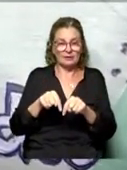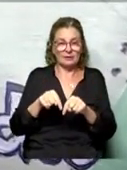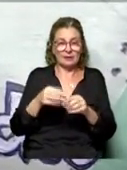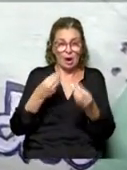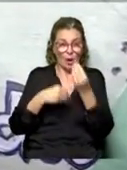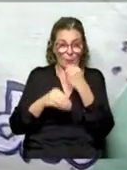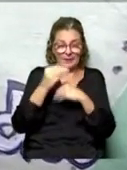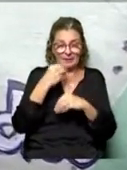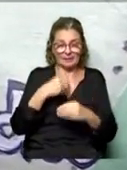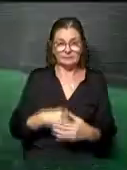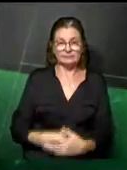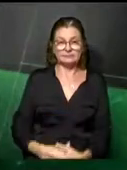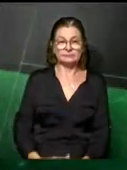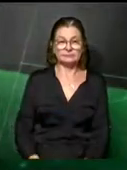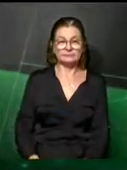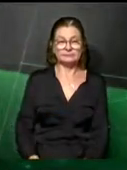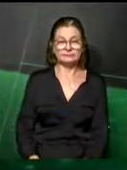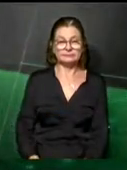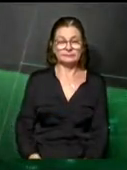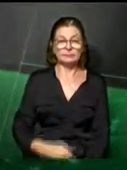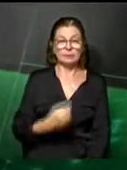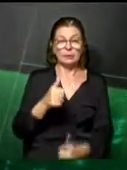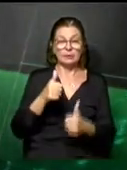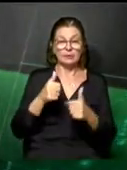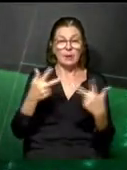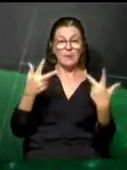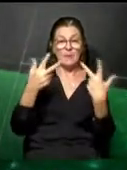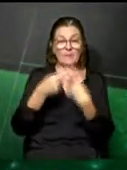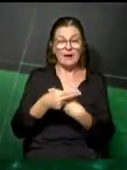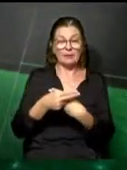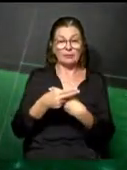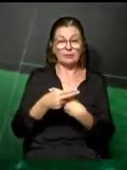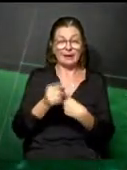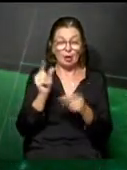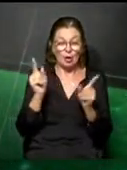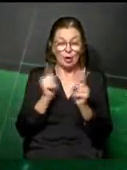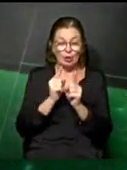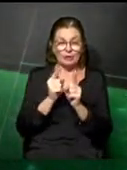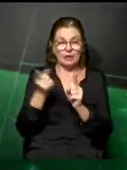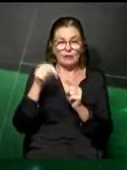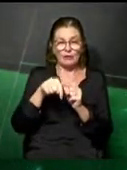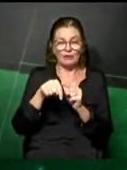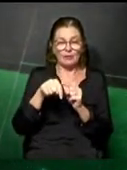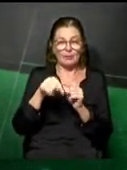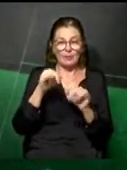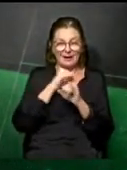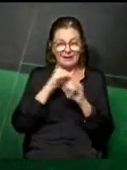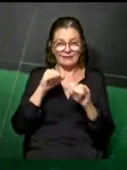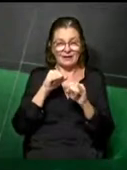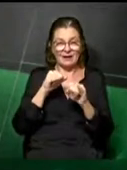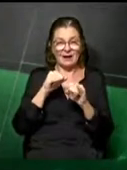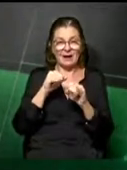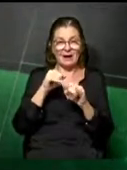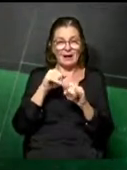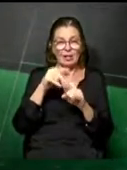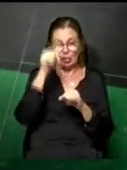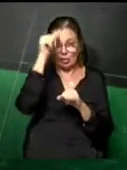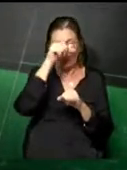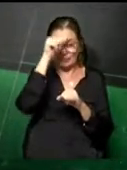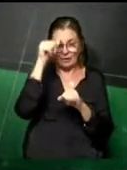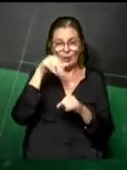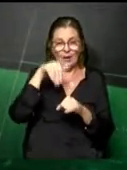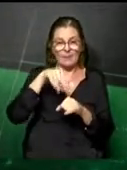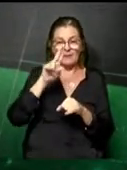comida. Bueno, muy bien, momento de hacer una pausa muy breve y ya venimos para el tramo final de la edición domingo de